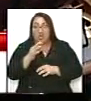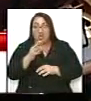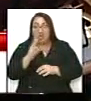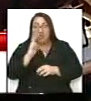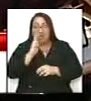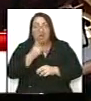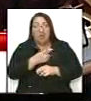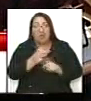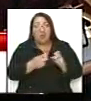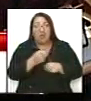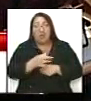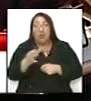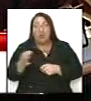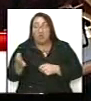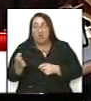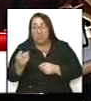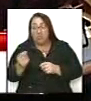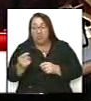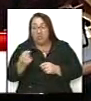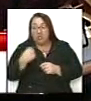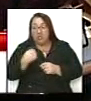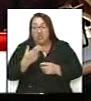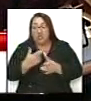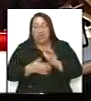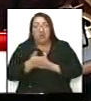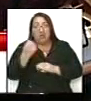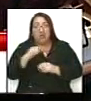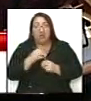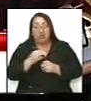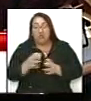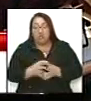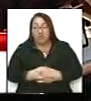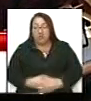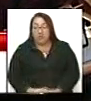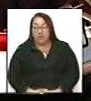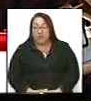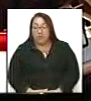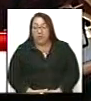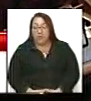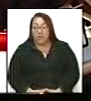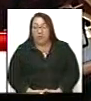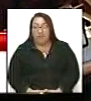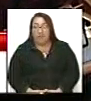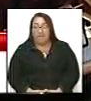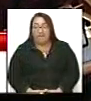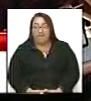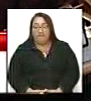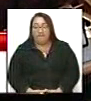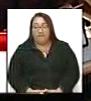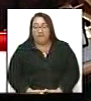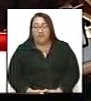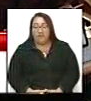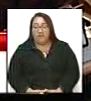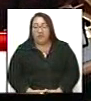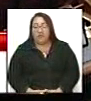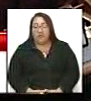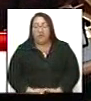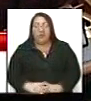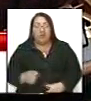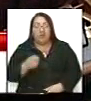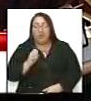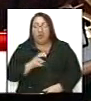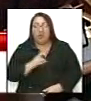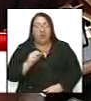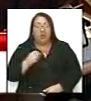con lógica razón, porque decían que tenían que viajar a su provincia. A mí me es igual que día de semana, pero los que primero dijeron, oye, no,